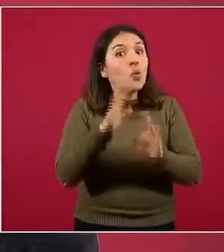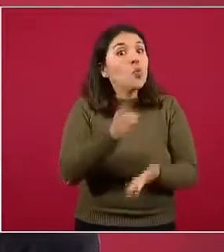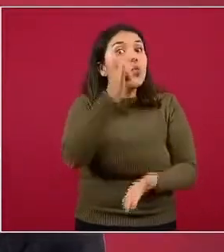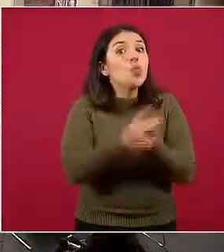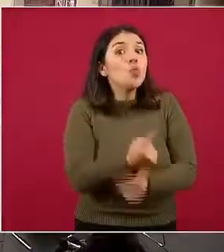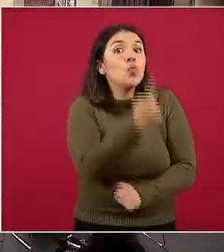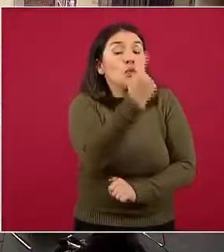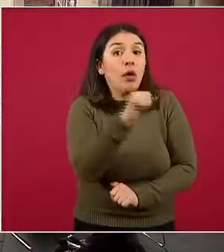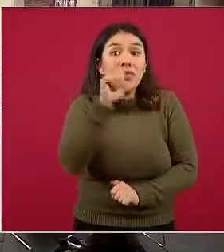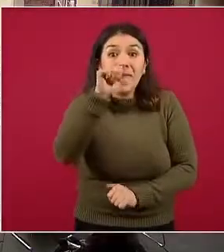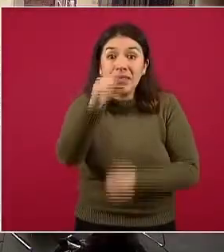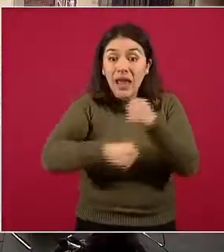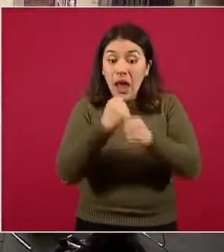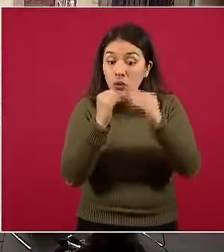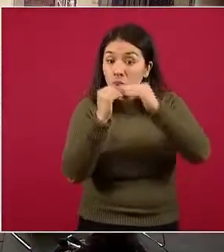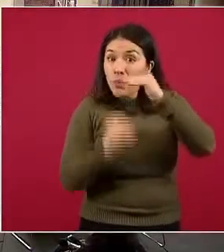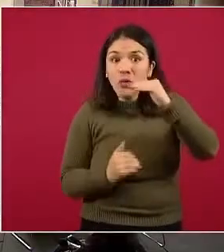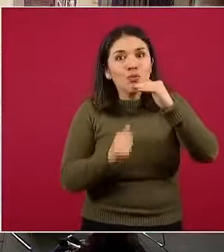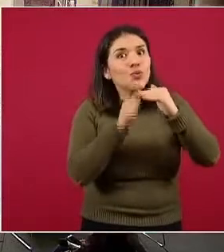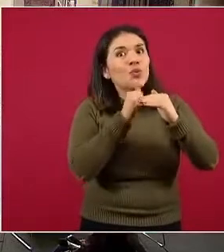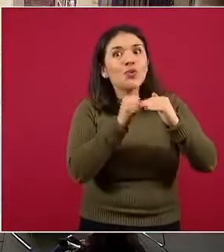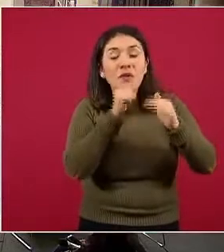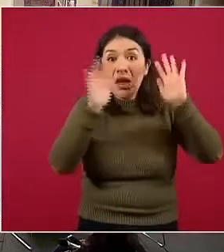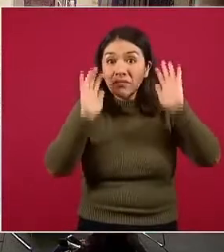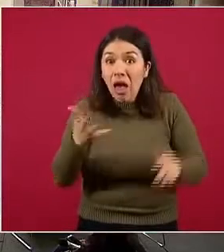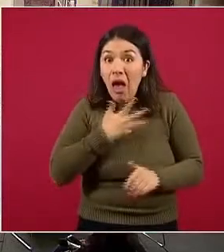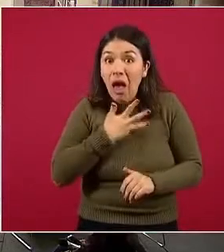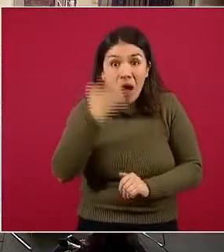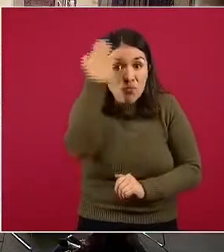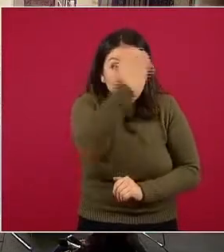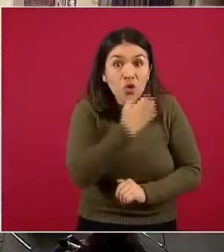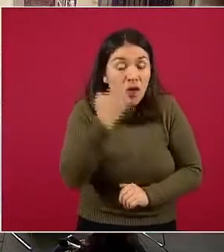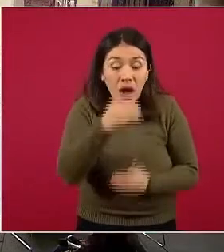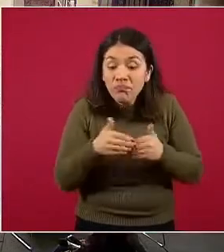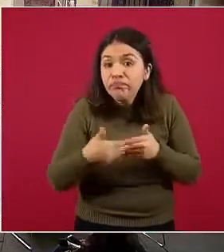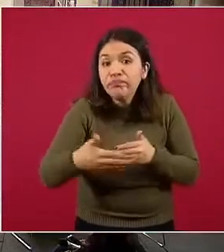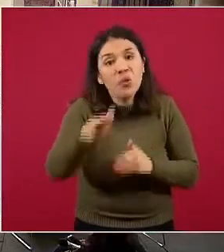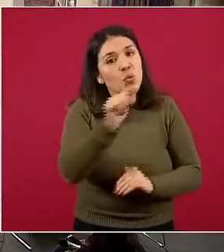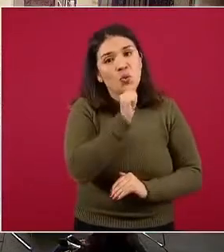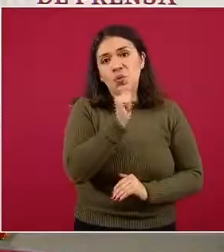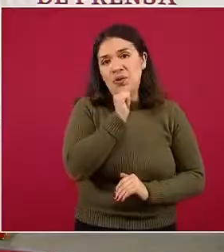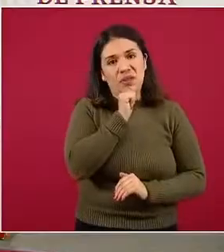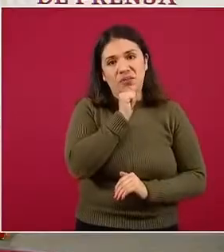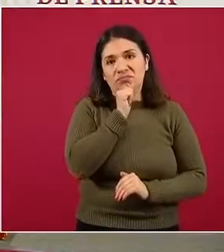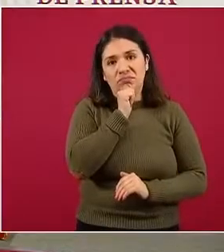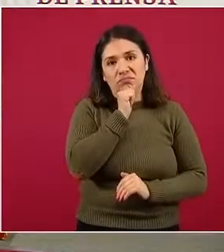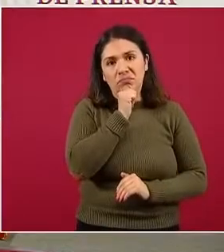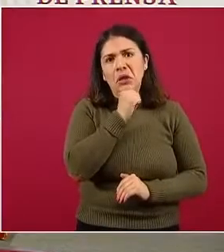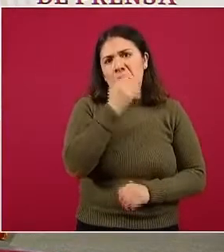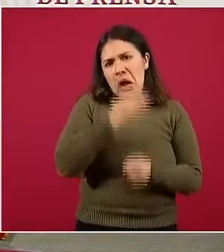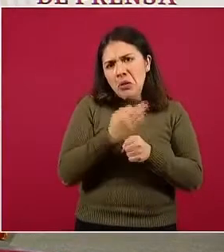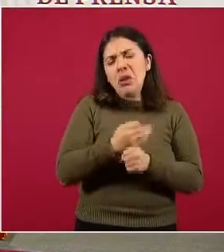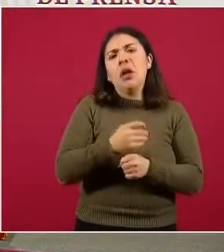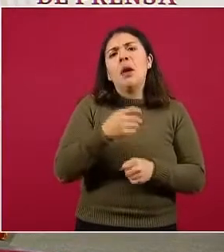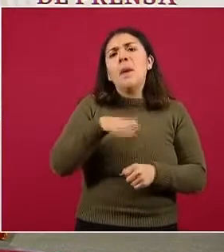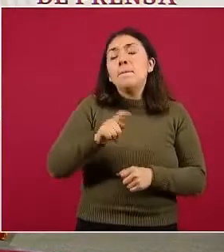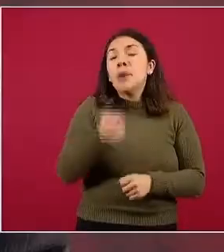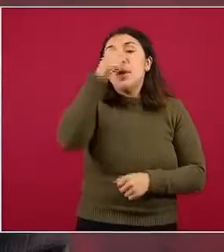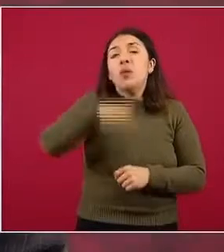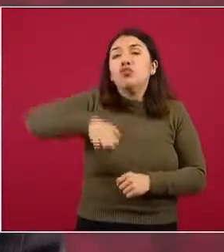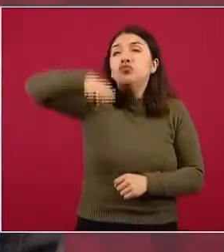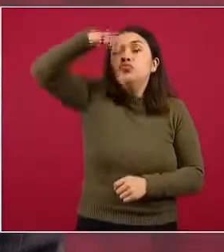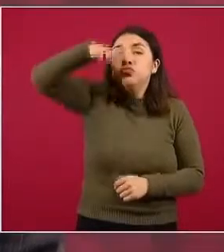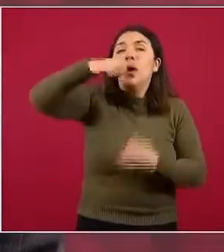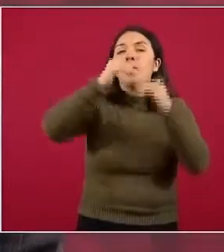debajo de 16 todavía no existe ni existirá evidencia en los primeros meses. Pero como vamos vacunando de mayor riesgo a